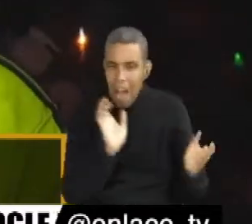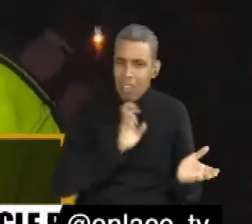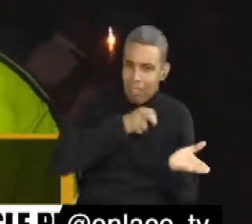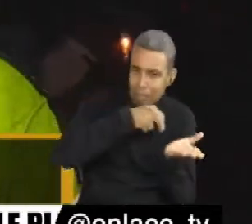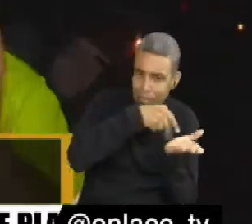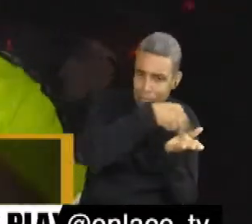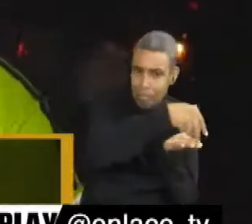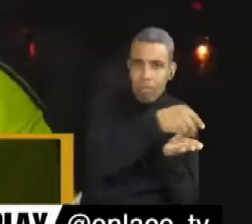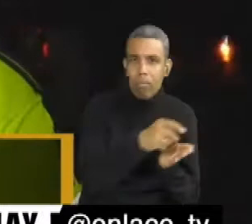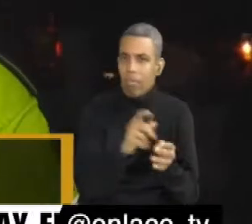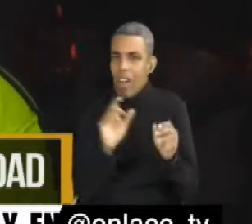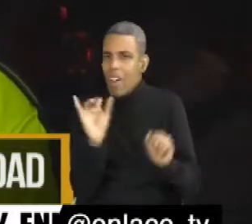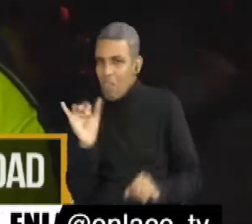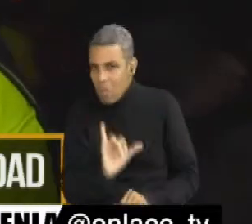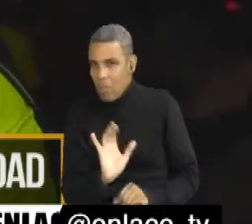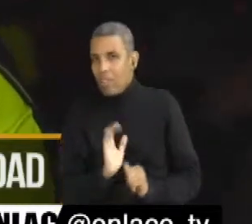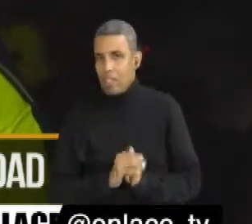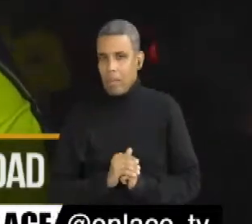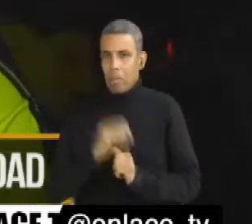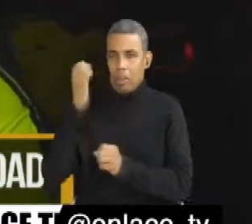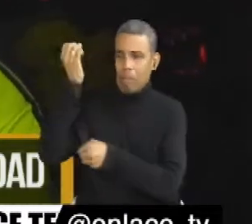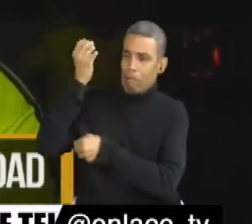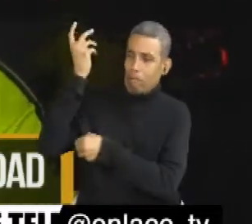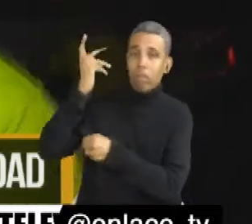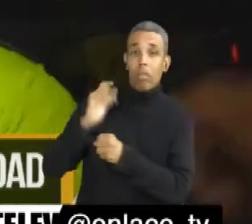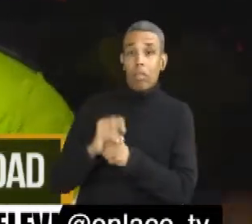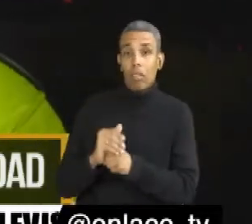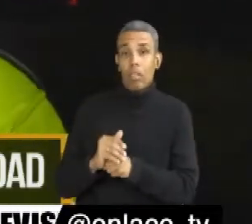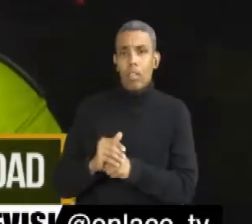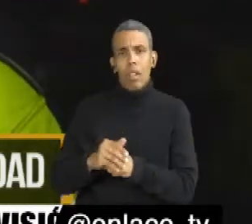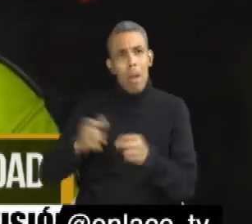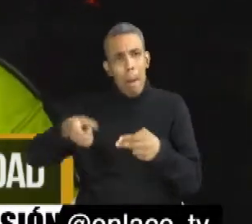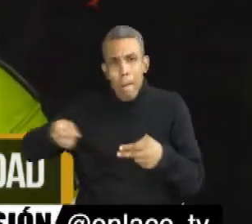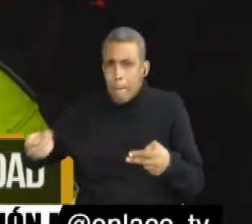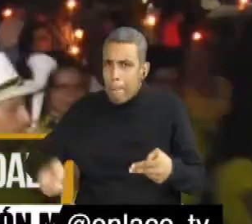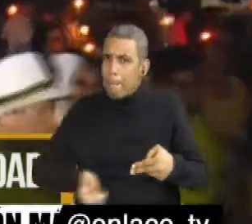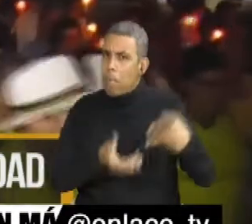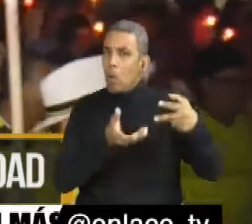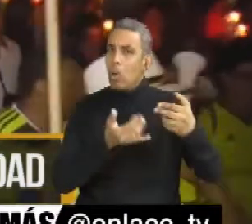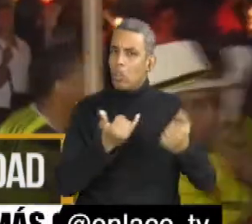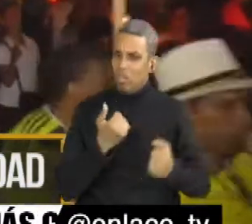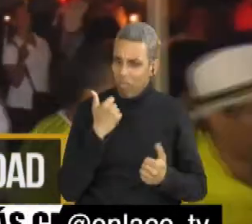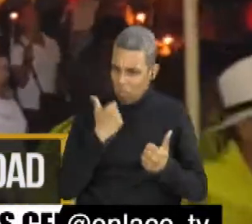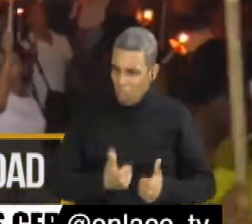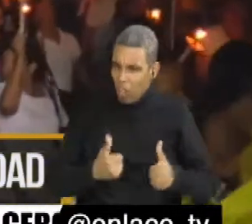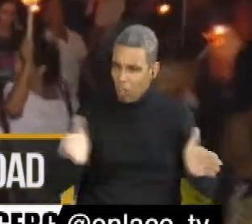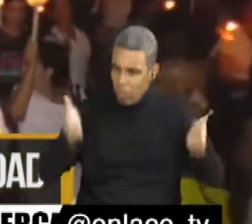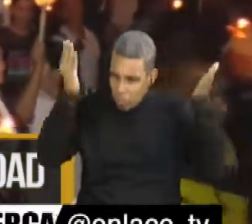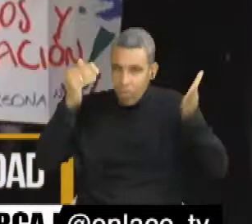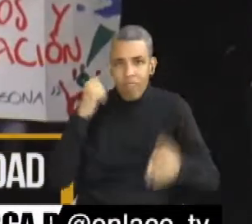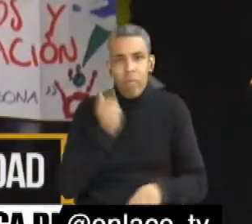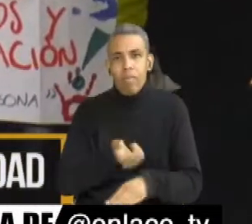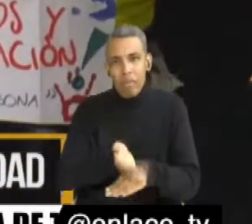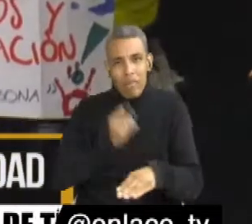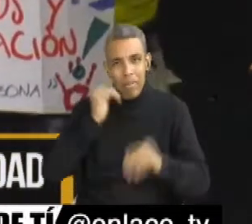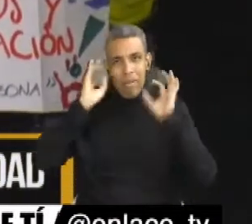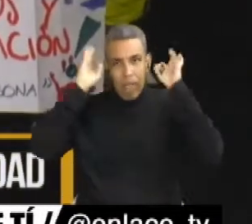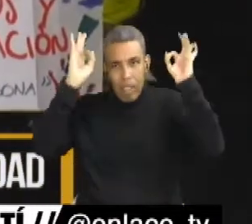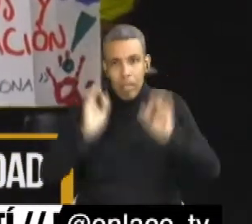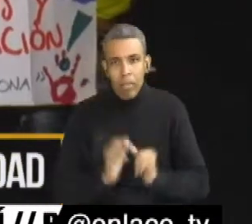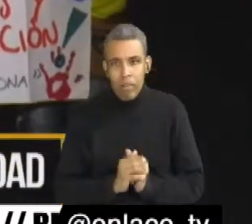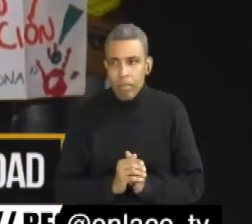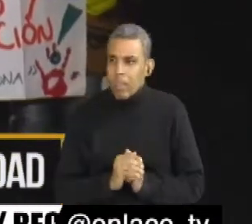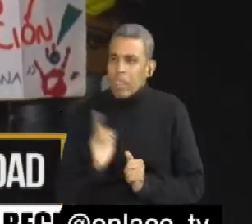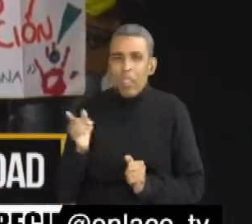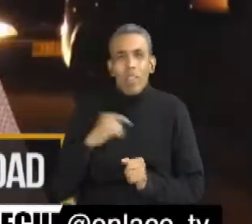y todas? La educación pública es el proyecto que hoy estamos defendiendo. Directivos docentes han participado de esta marcha y han explicado el